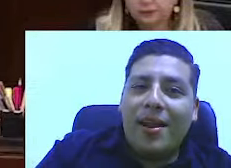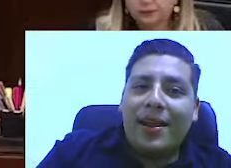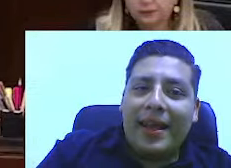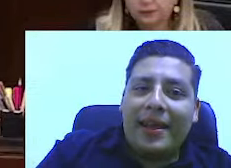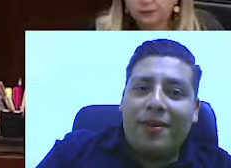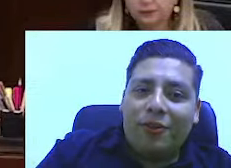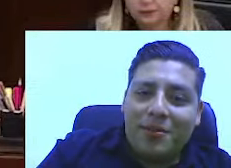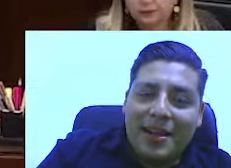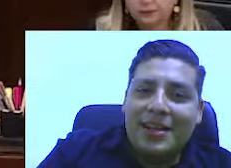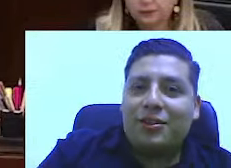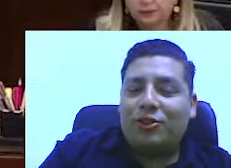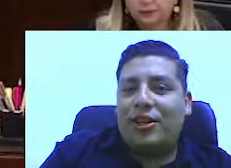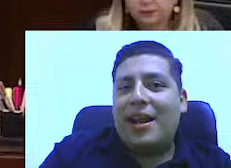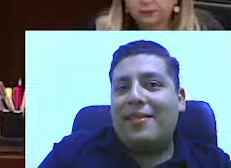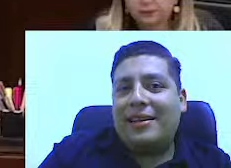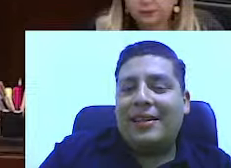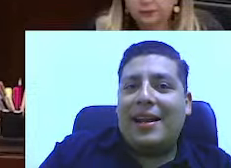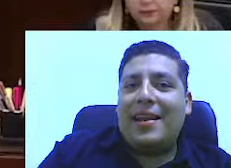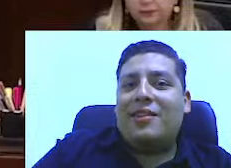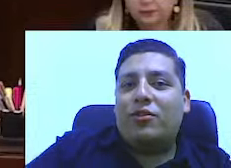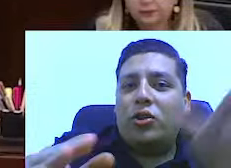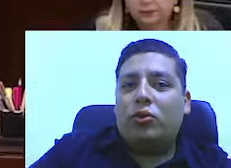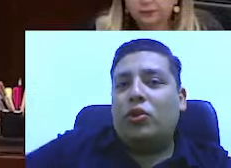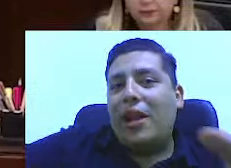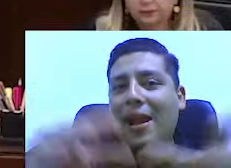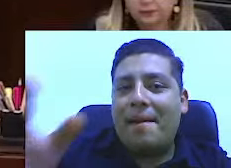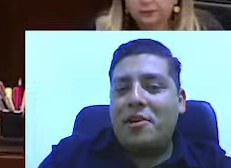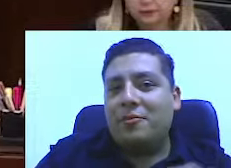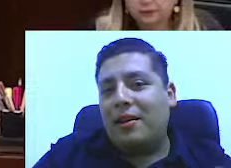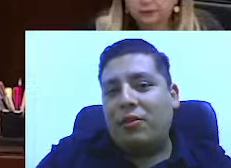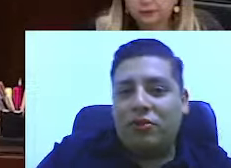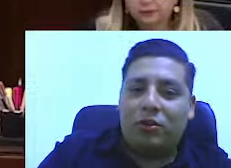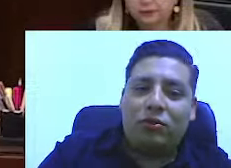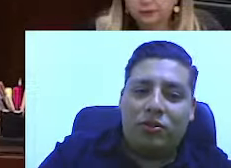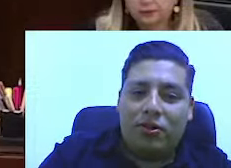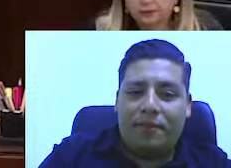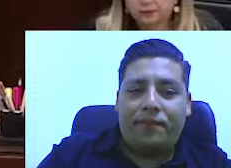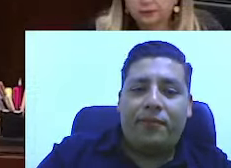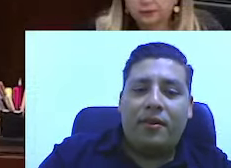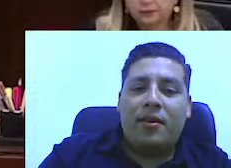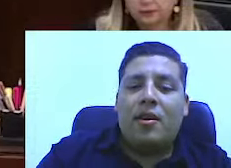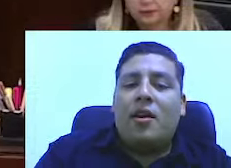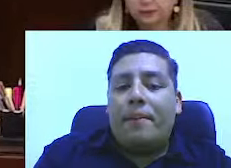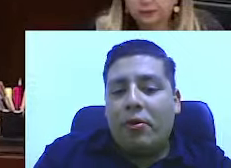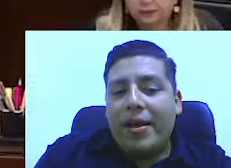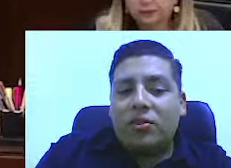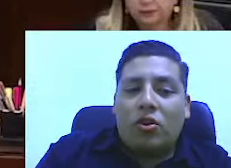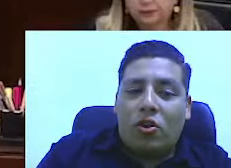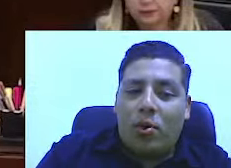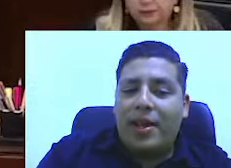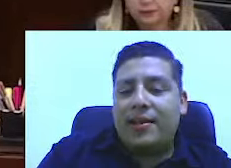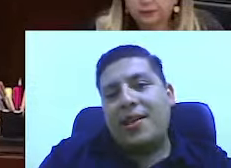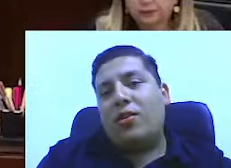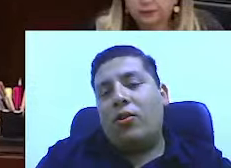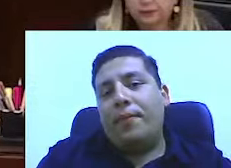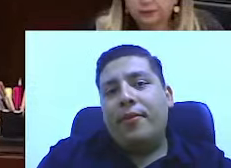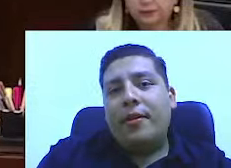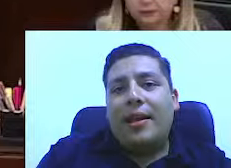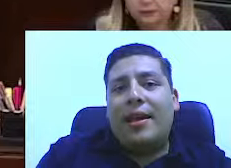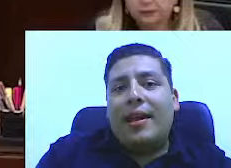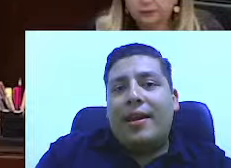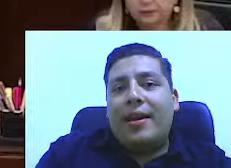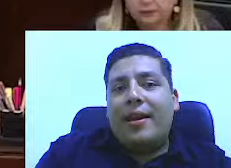Y que ahora los ministros quieran declarar inconstitucional la misma constitución. Pero esto, como les